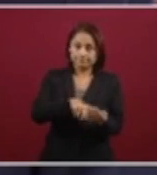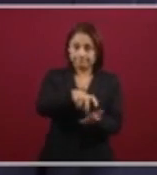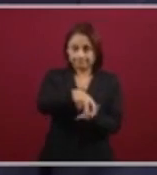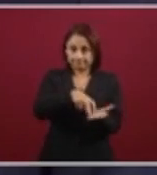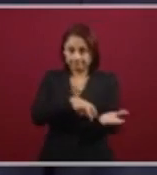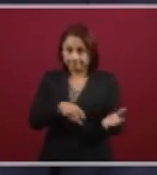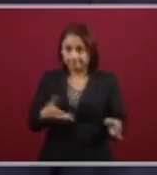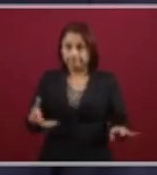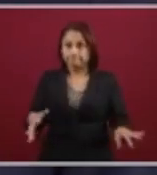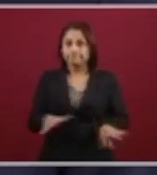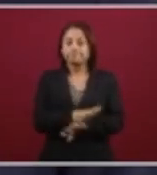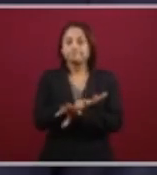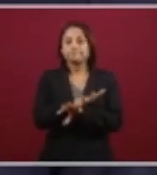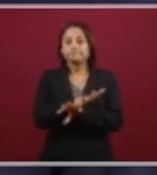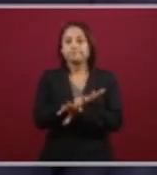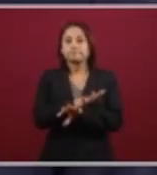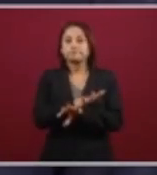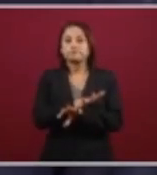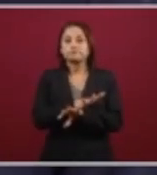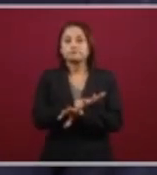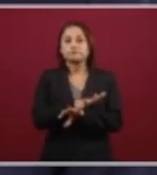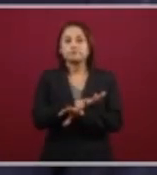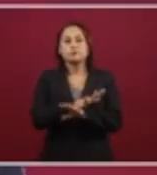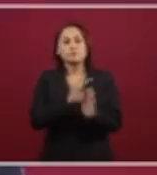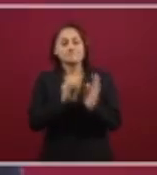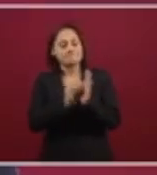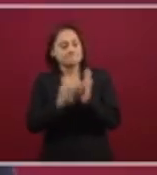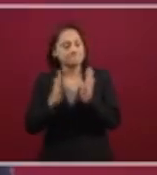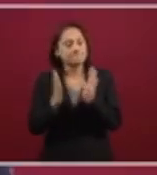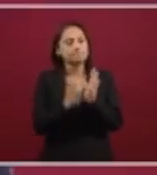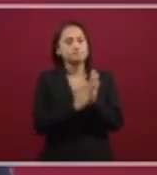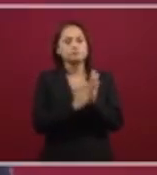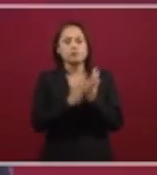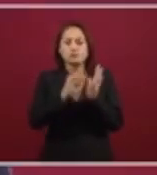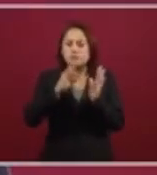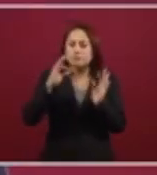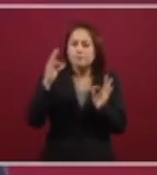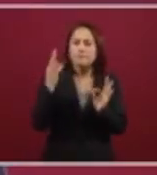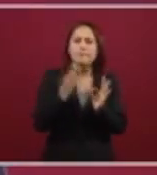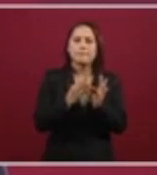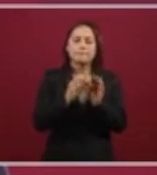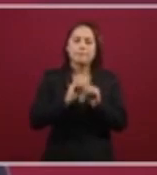y ser más precisos, más claros.